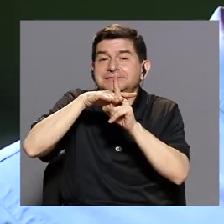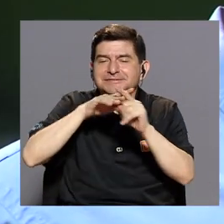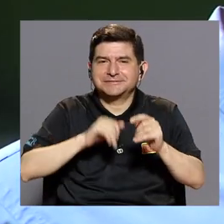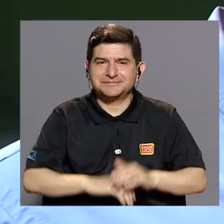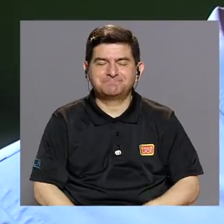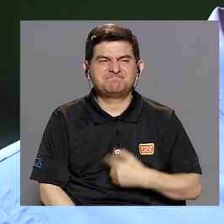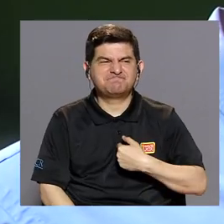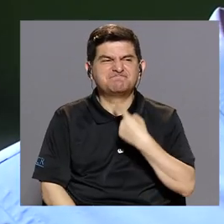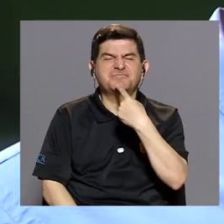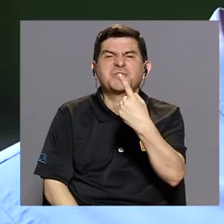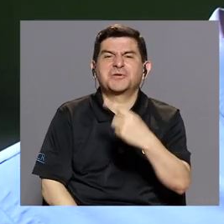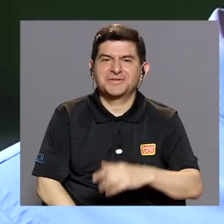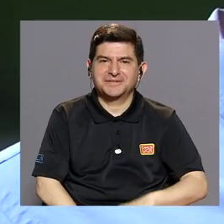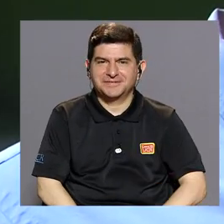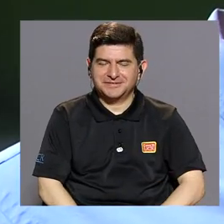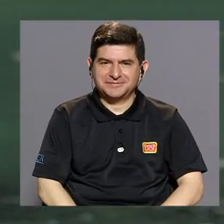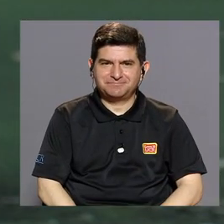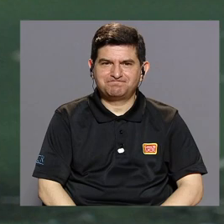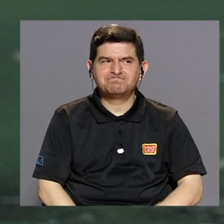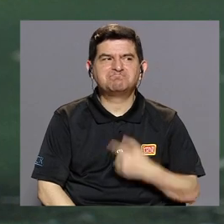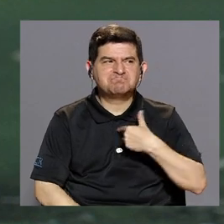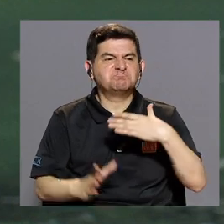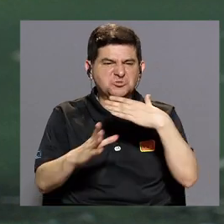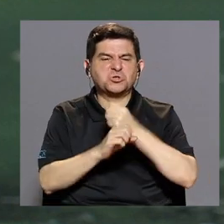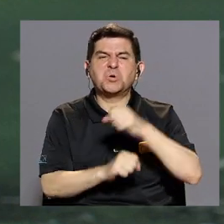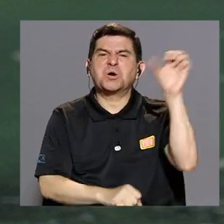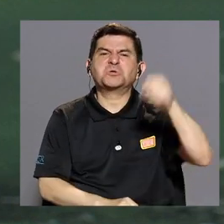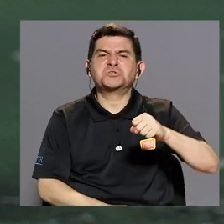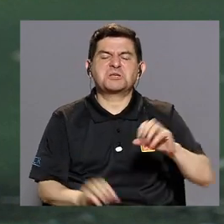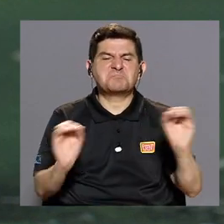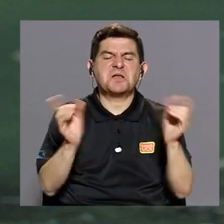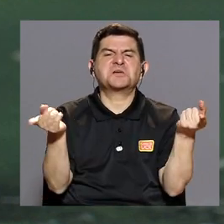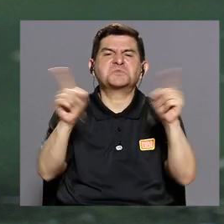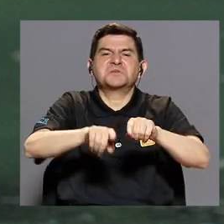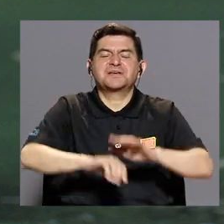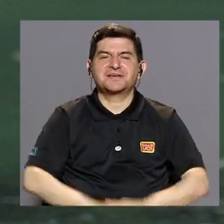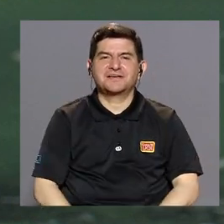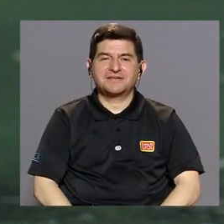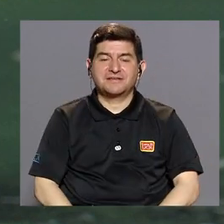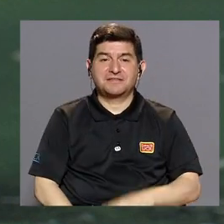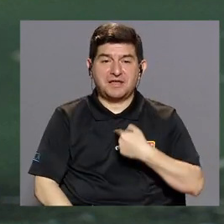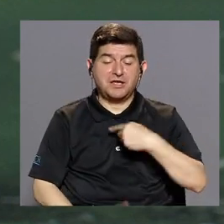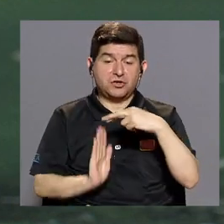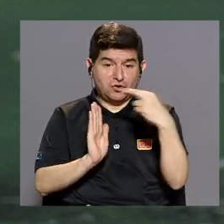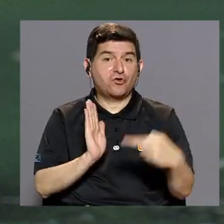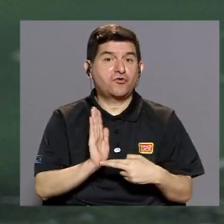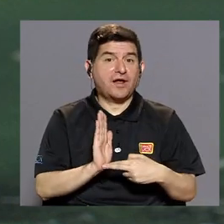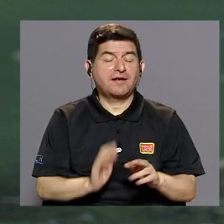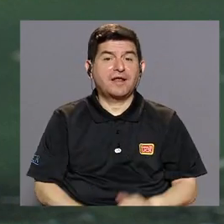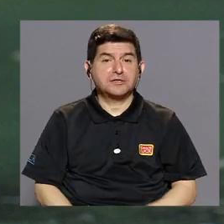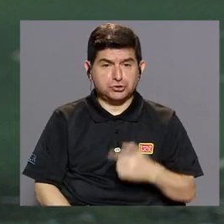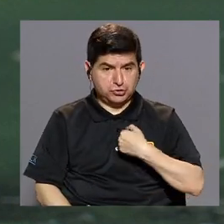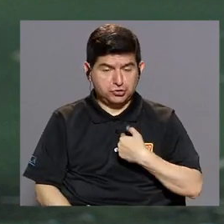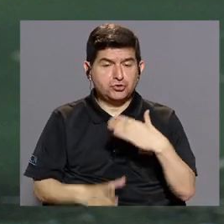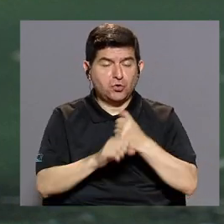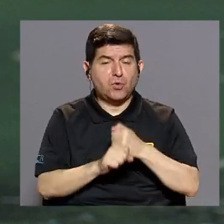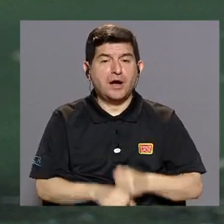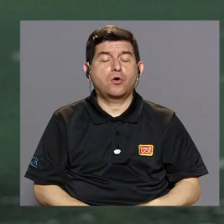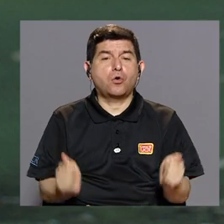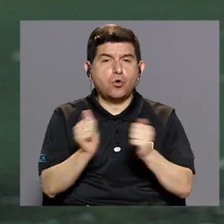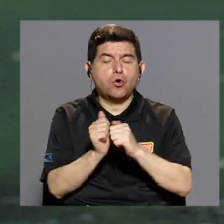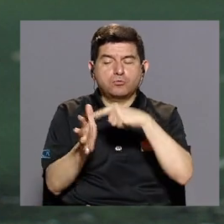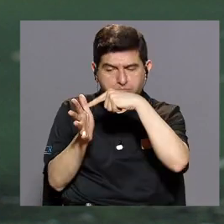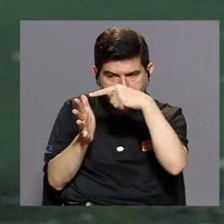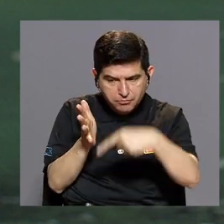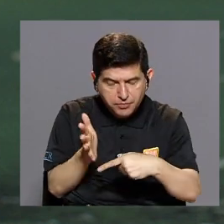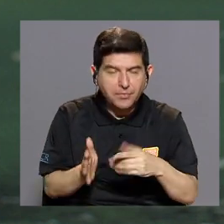creció un gusanito donde yo dije, ay, yo lo voy a hacer, no pasa nada. Y yo puse mis reglas ese día, yo dije, yo lo hago si pasa esto, esto,